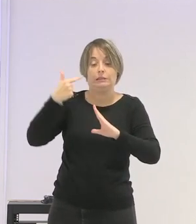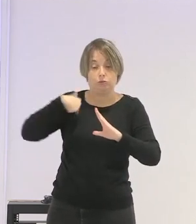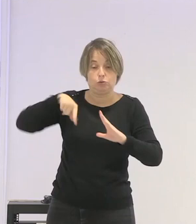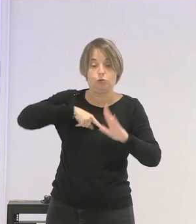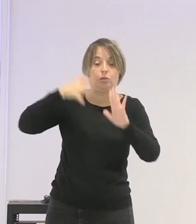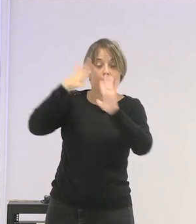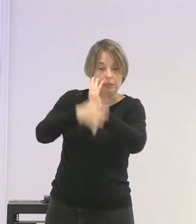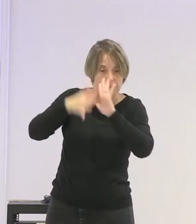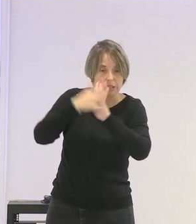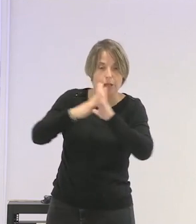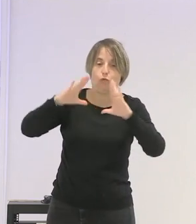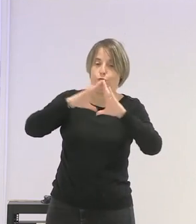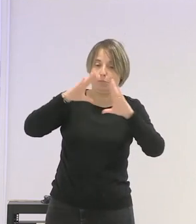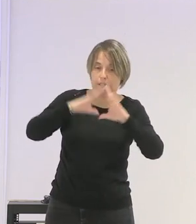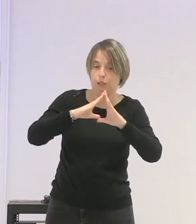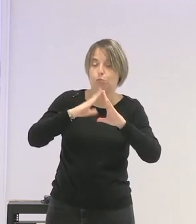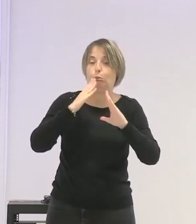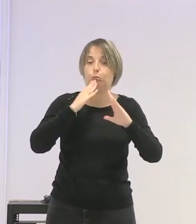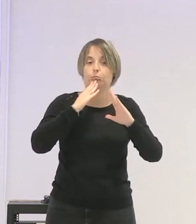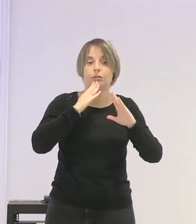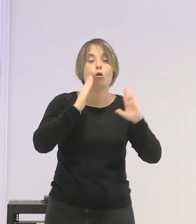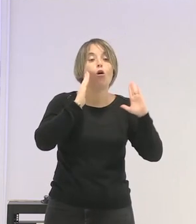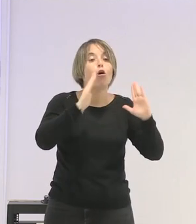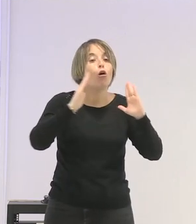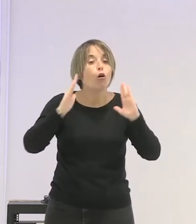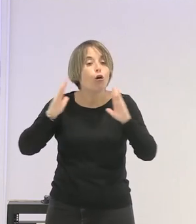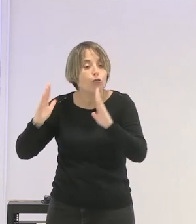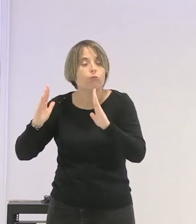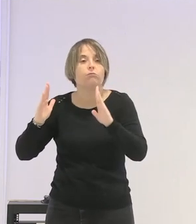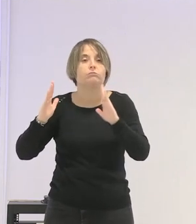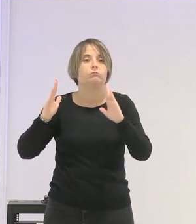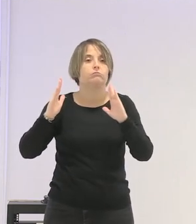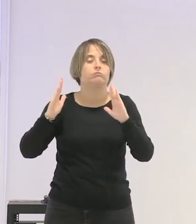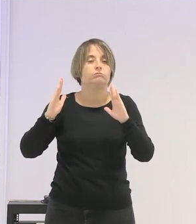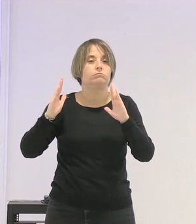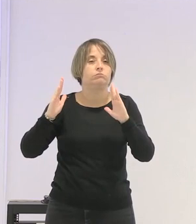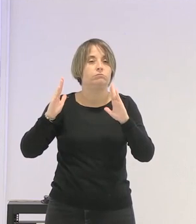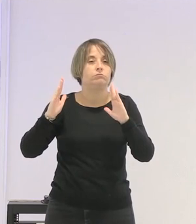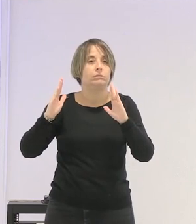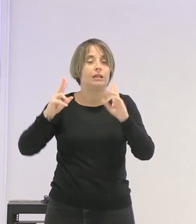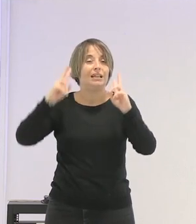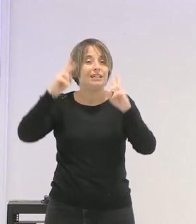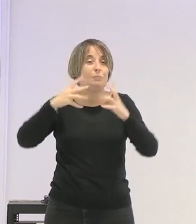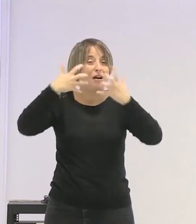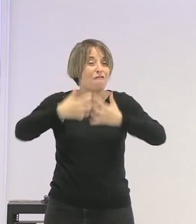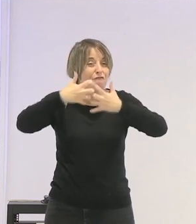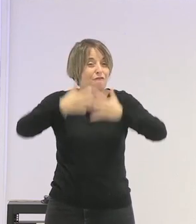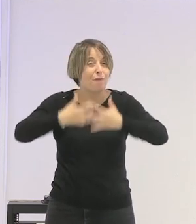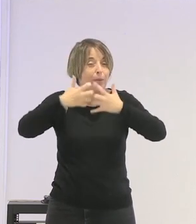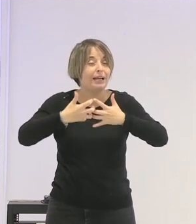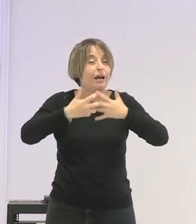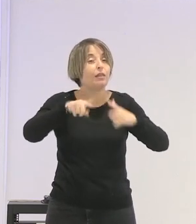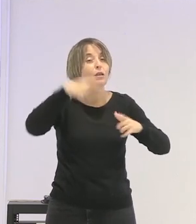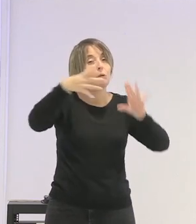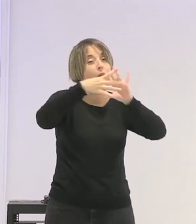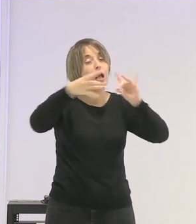Que, por ejemplo, en el orden fordista, la explotación de la fábrica era compensada, ¿no?,